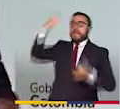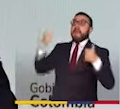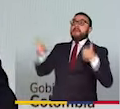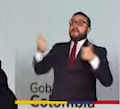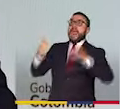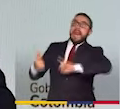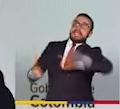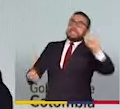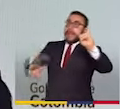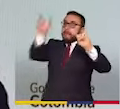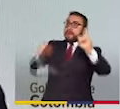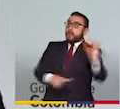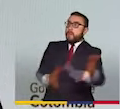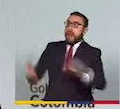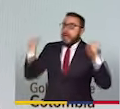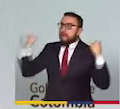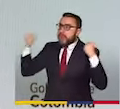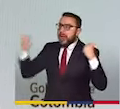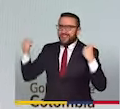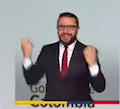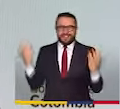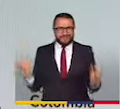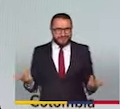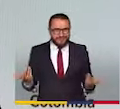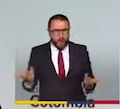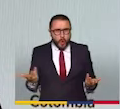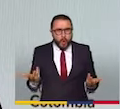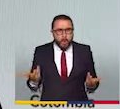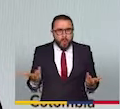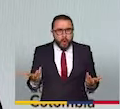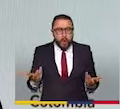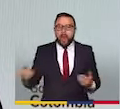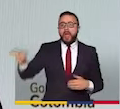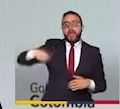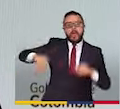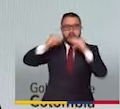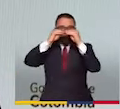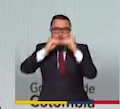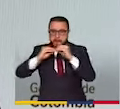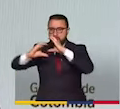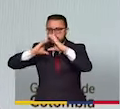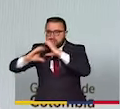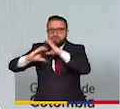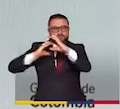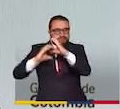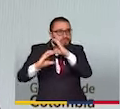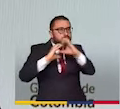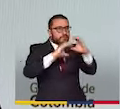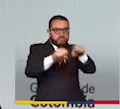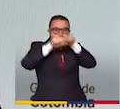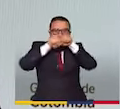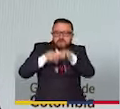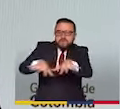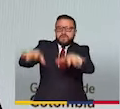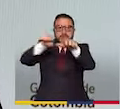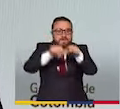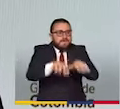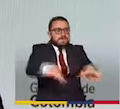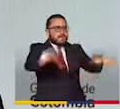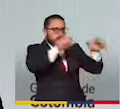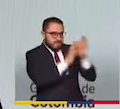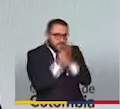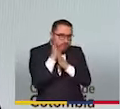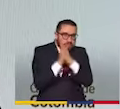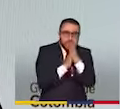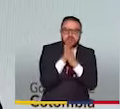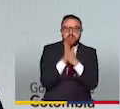¿A través de qué forma se ha inculcado? A través de una forma de comunicación que es la comunicación del poder, que siempre está diciendo